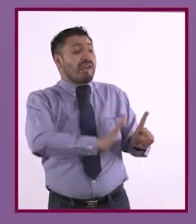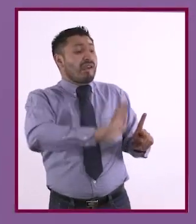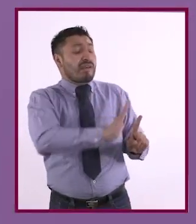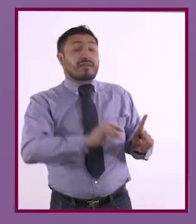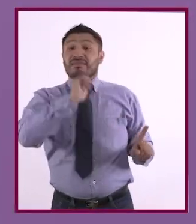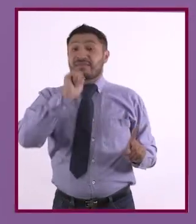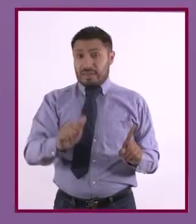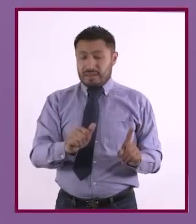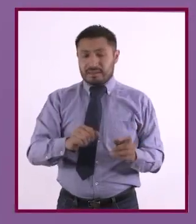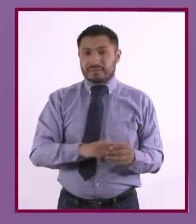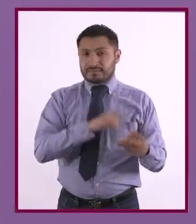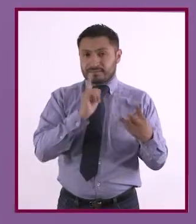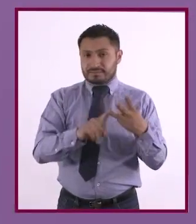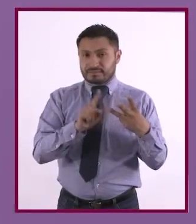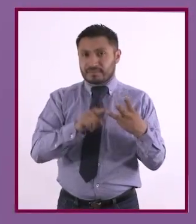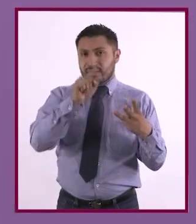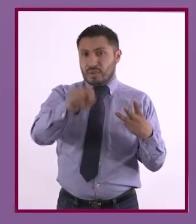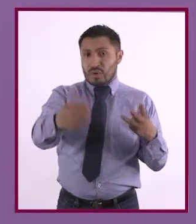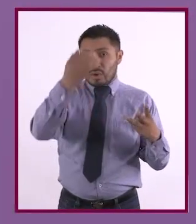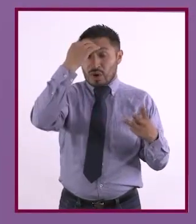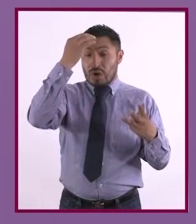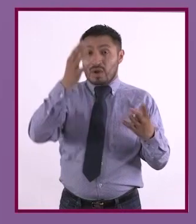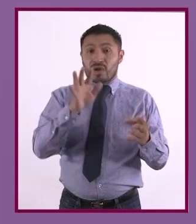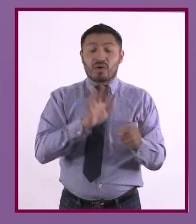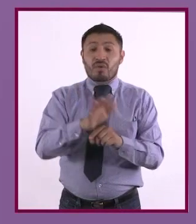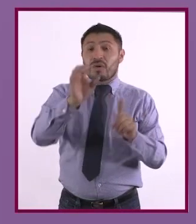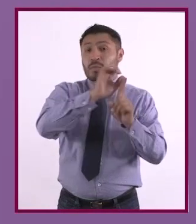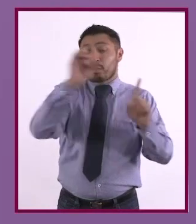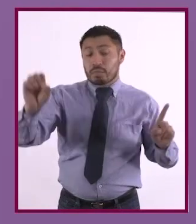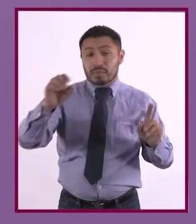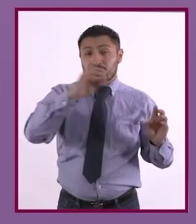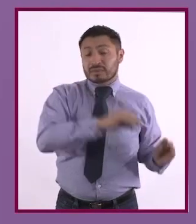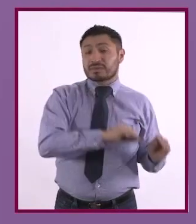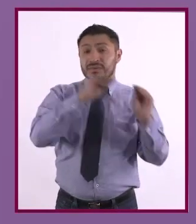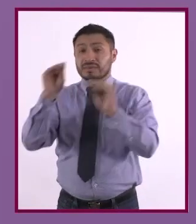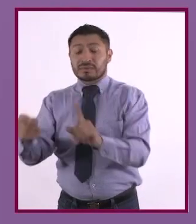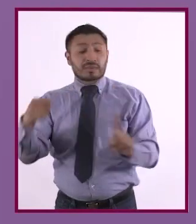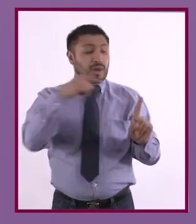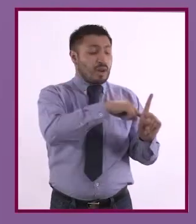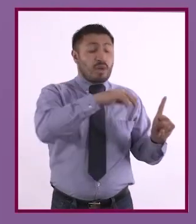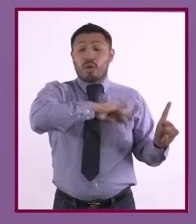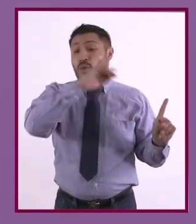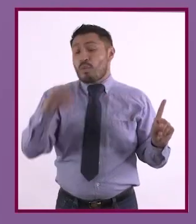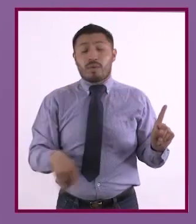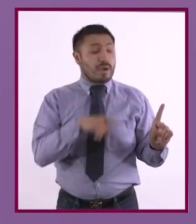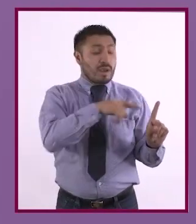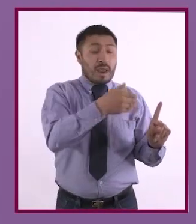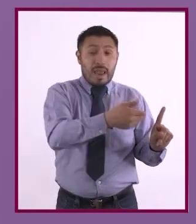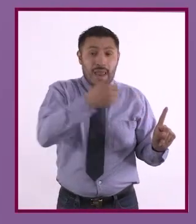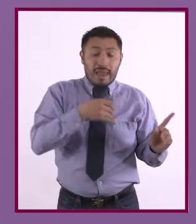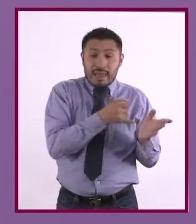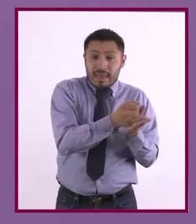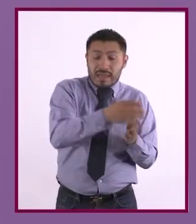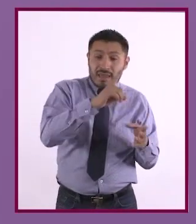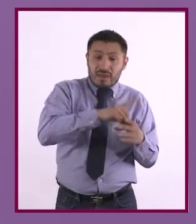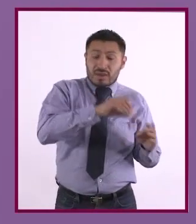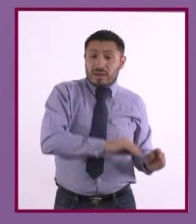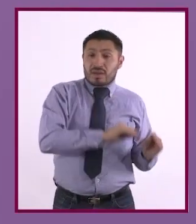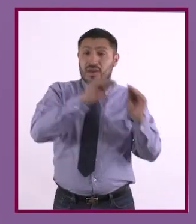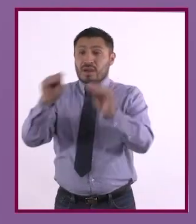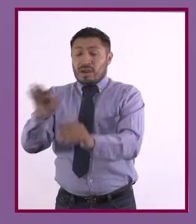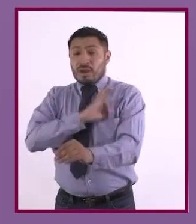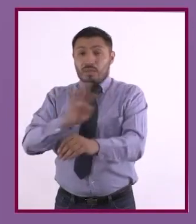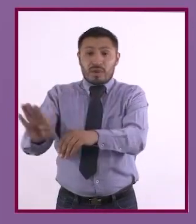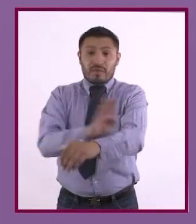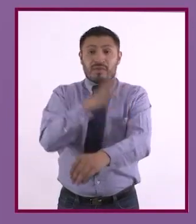3. Conocer la trascendencia de una donación. Una persona fallecida que decide donar sus órganos podría favorecer hasta a 10